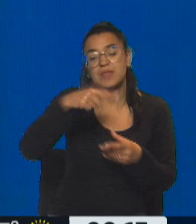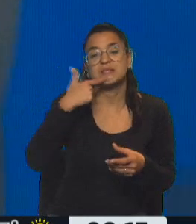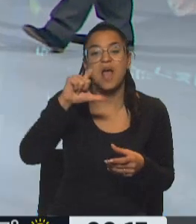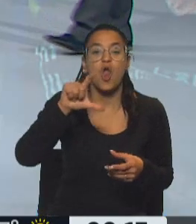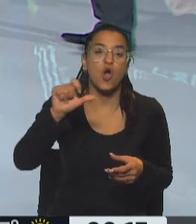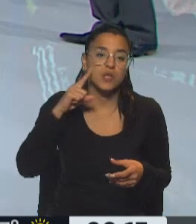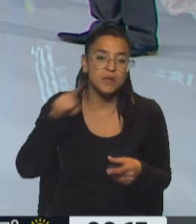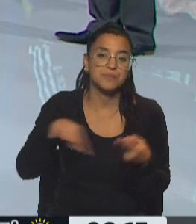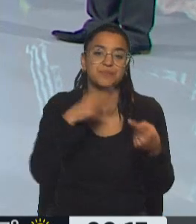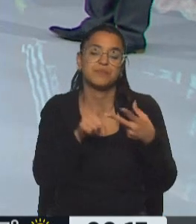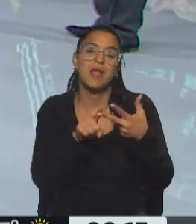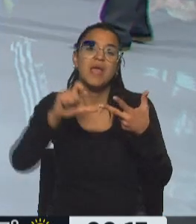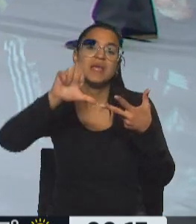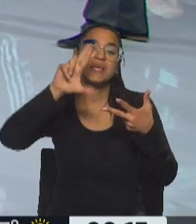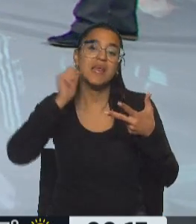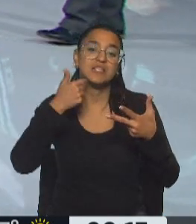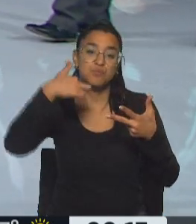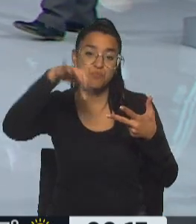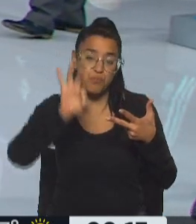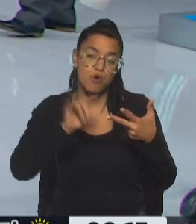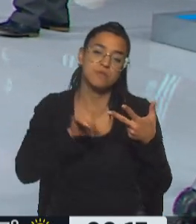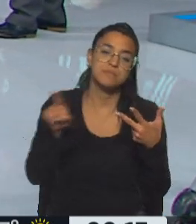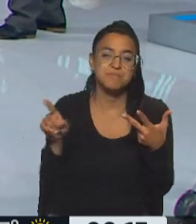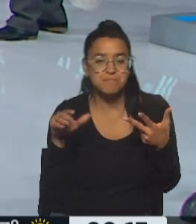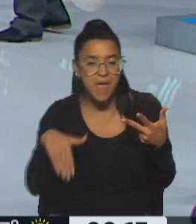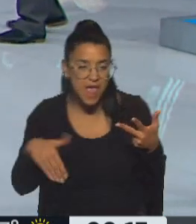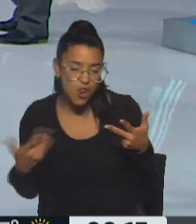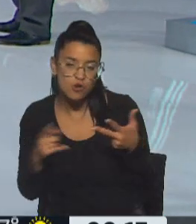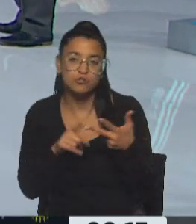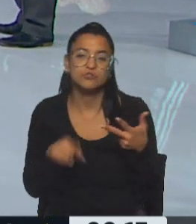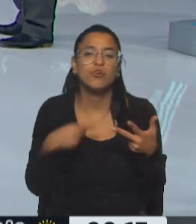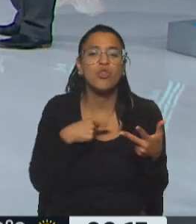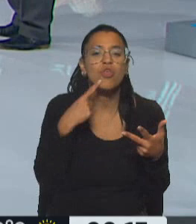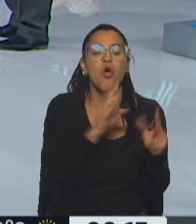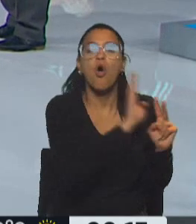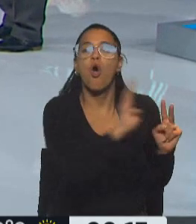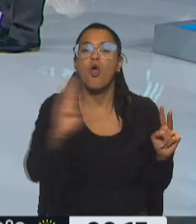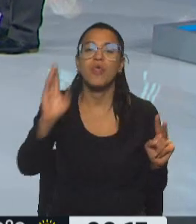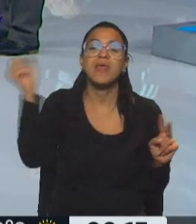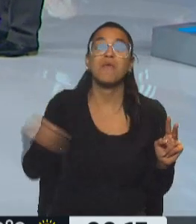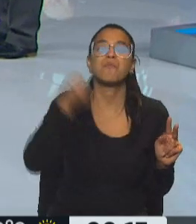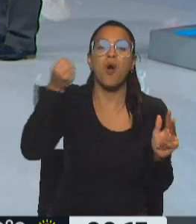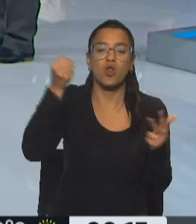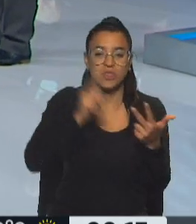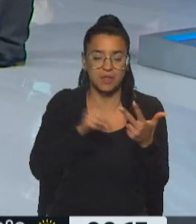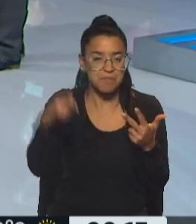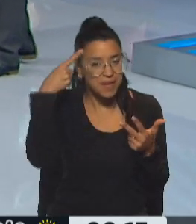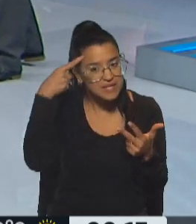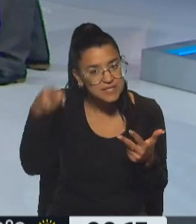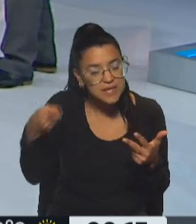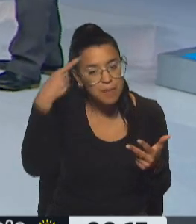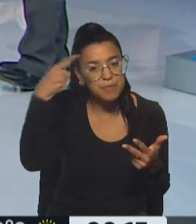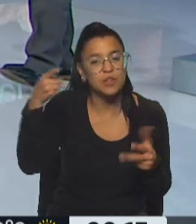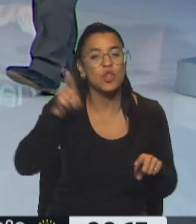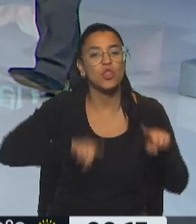realidad. Hernán Crespo, se van debilitando un poquito aquí. Los nombres, yo digo que los ponemos en orden de importancia en cuanto al pensamiento de